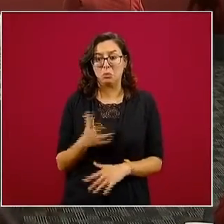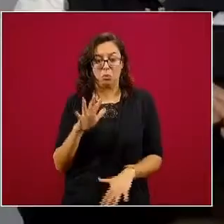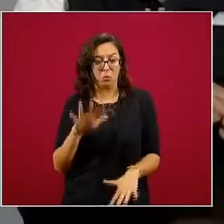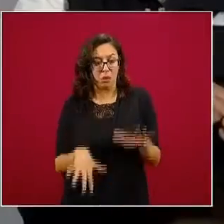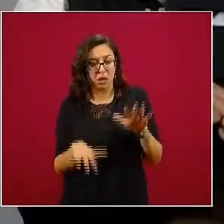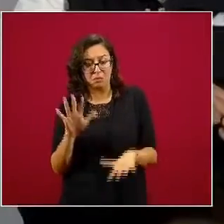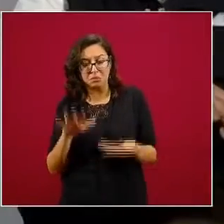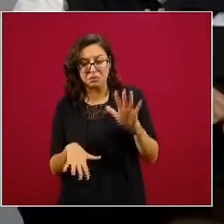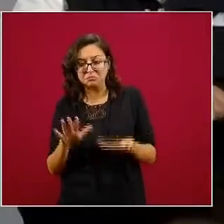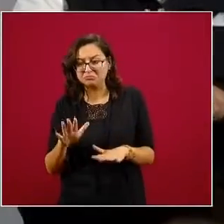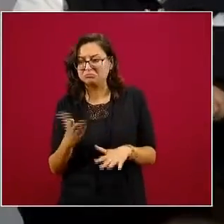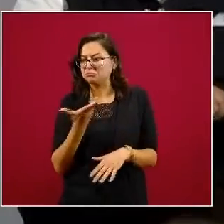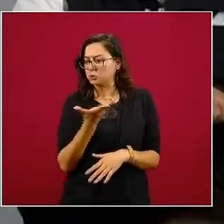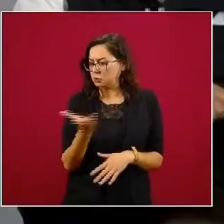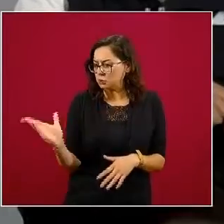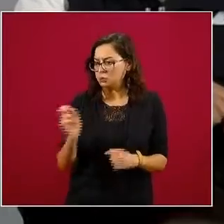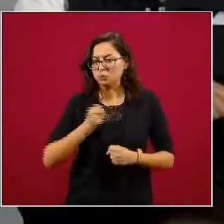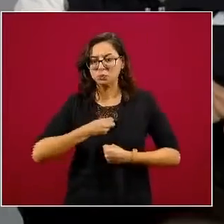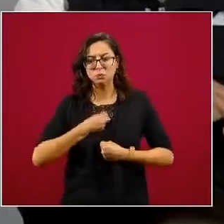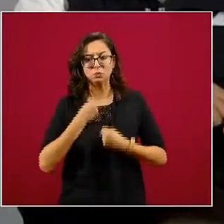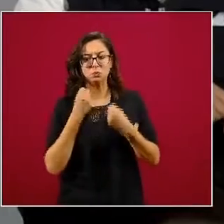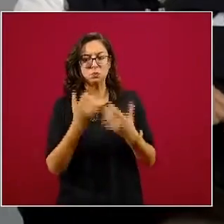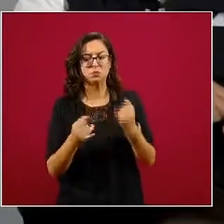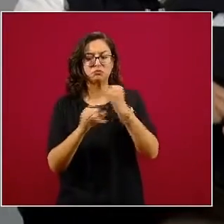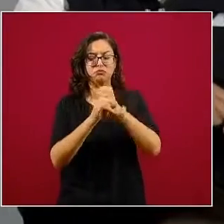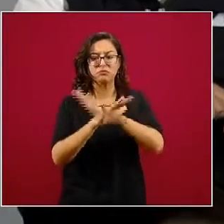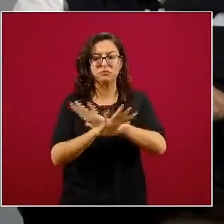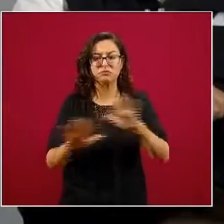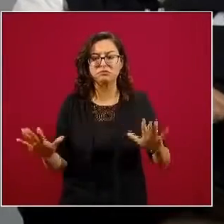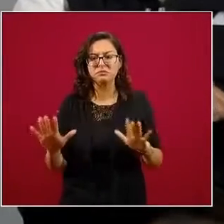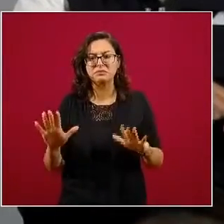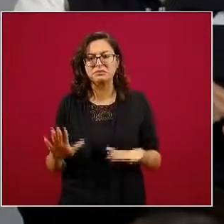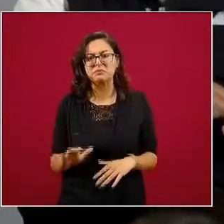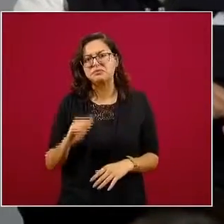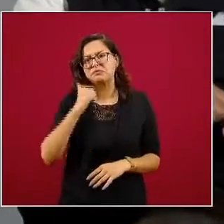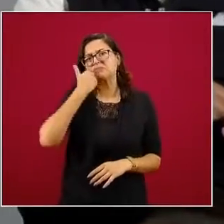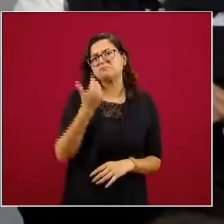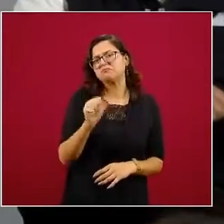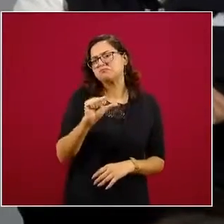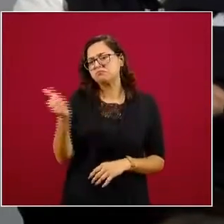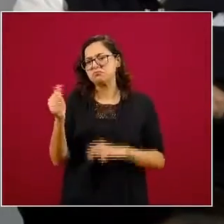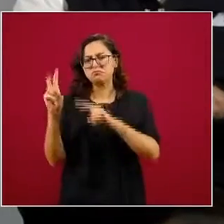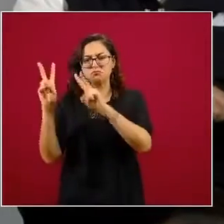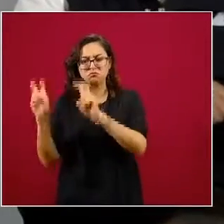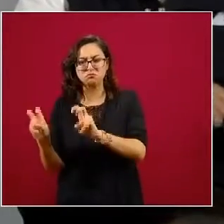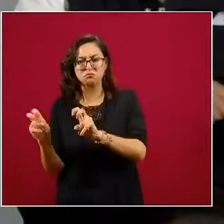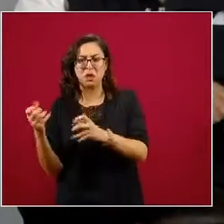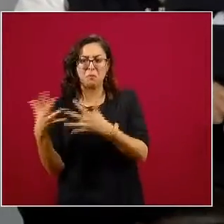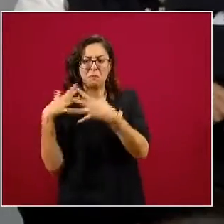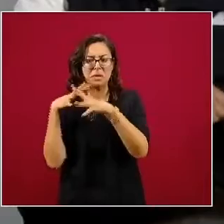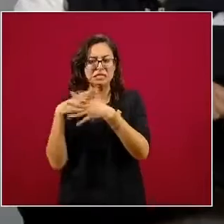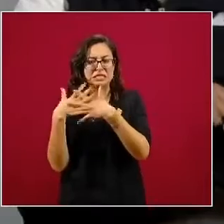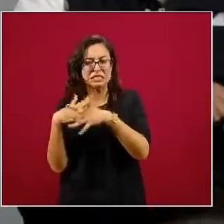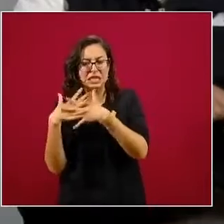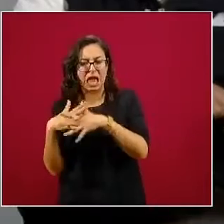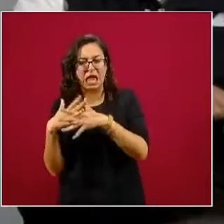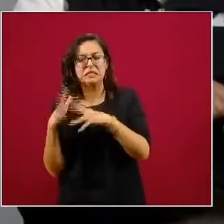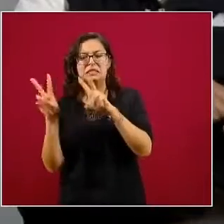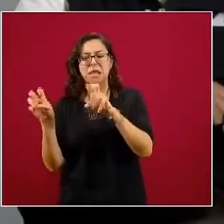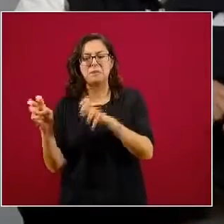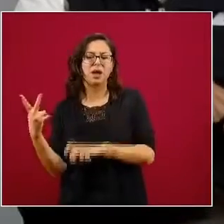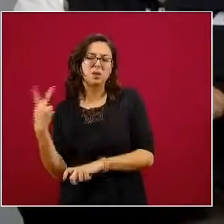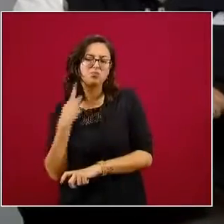nuestro respeto. Podemos entender el sentimiento y las dificultades que enfrentan, podemos entender que a veces resulte más